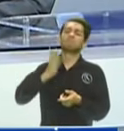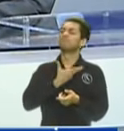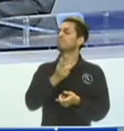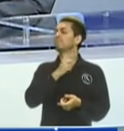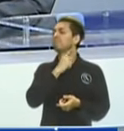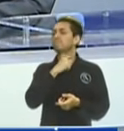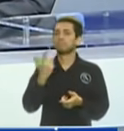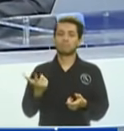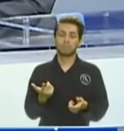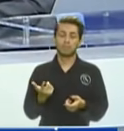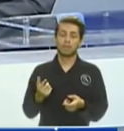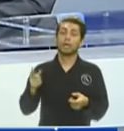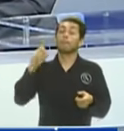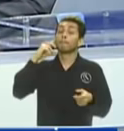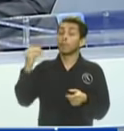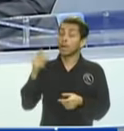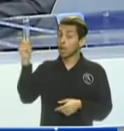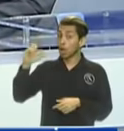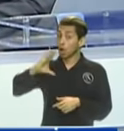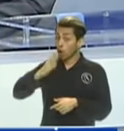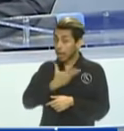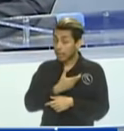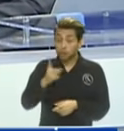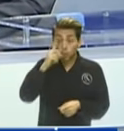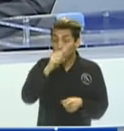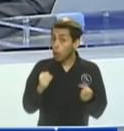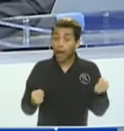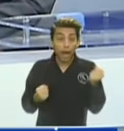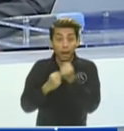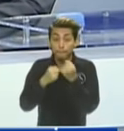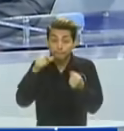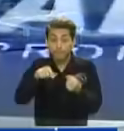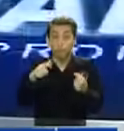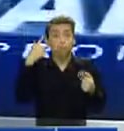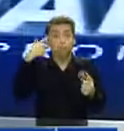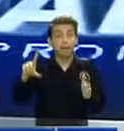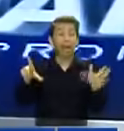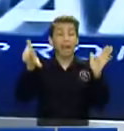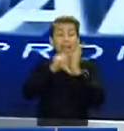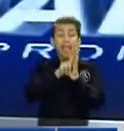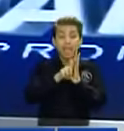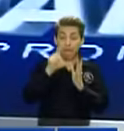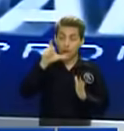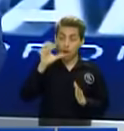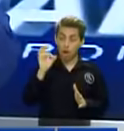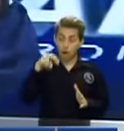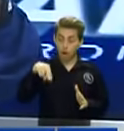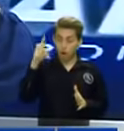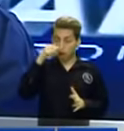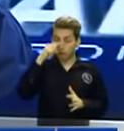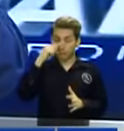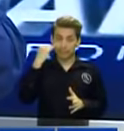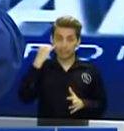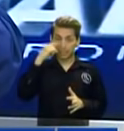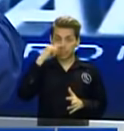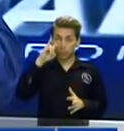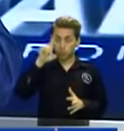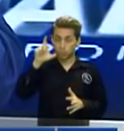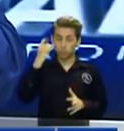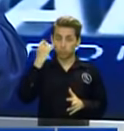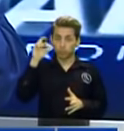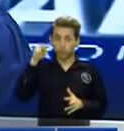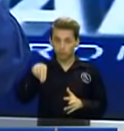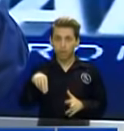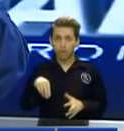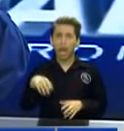la Constitución, o al alegarse que hay una violación a la Constitución. Hay una Corte de Constitucionalidad que tiene que mandarle al Congreso